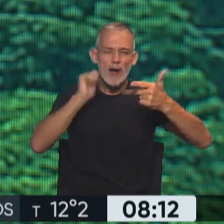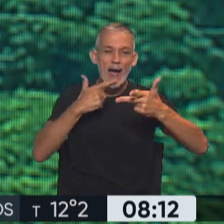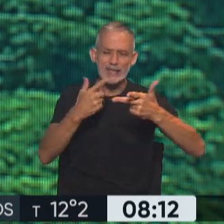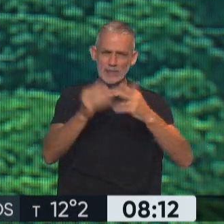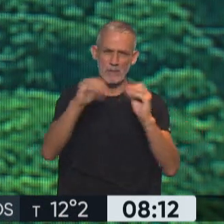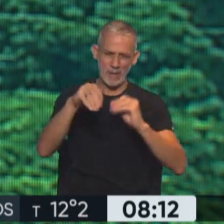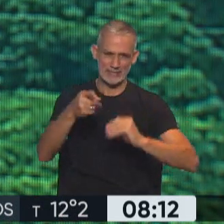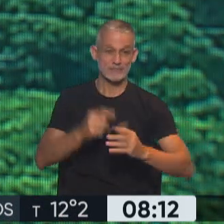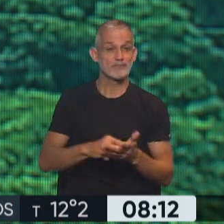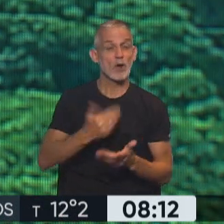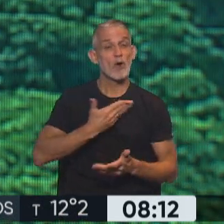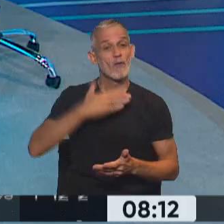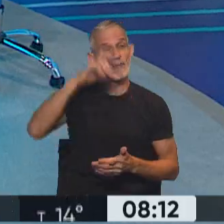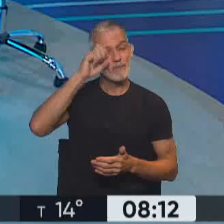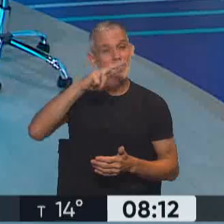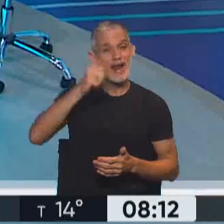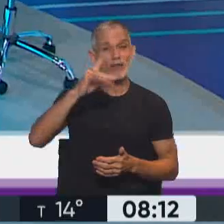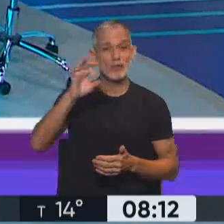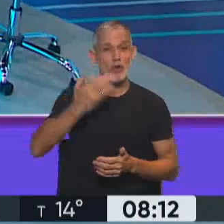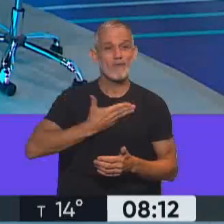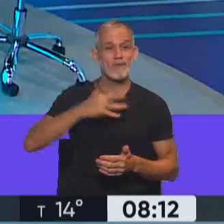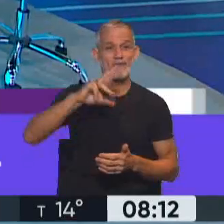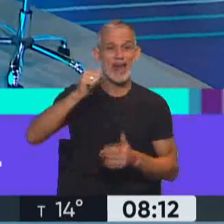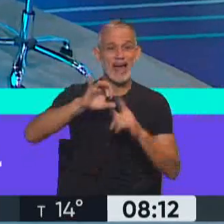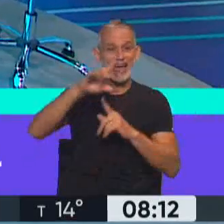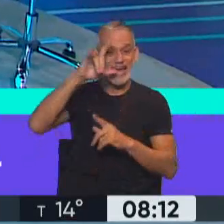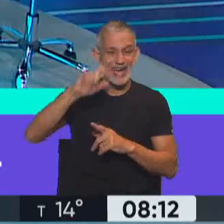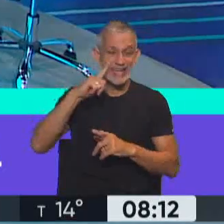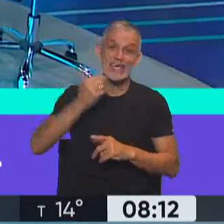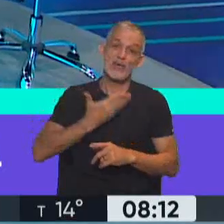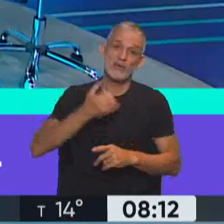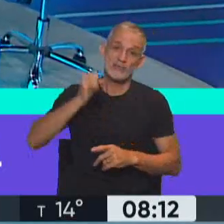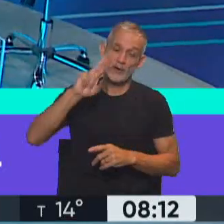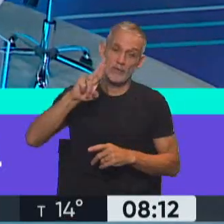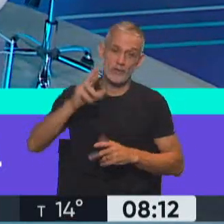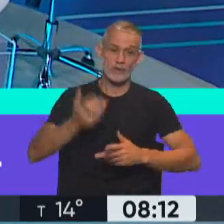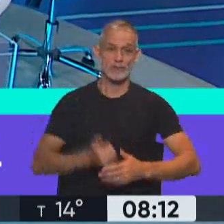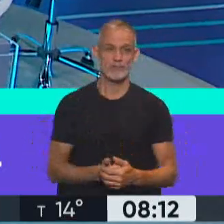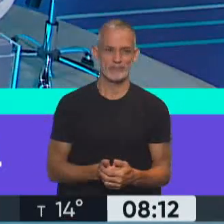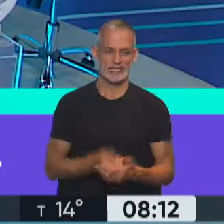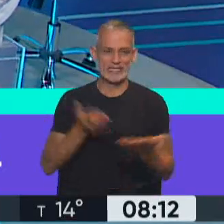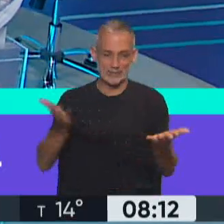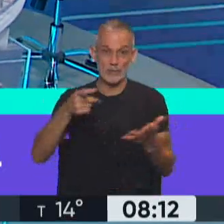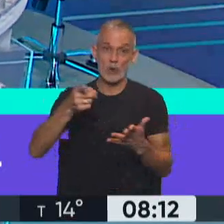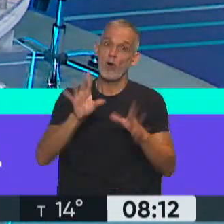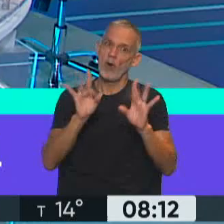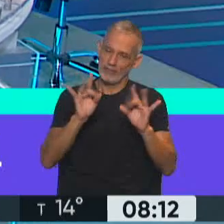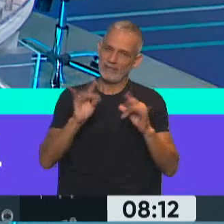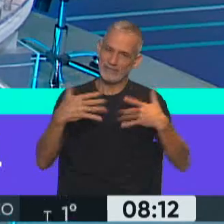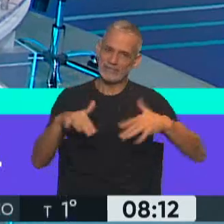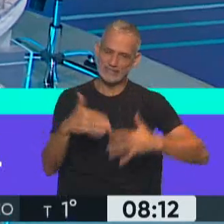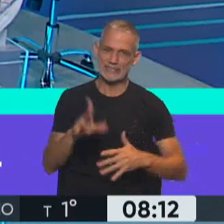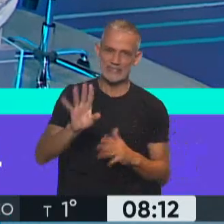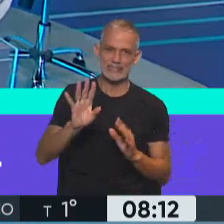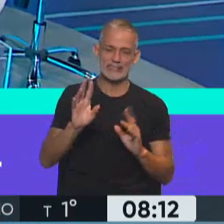que vamos a analizar. Con Fernando Fraquelli, buen día. Hola, Vero. Bien. Y con Flor Barragán, ¿cómo estás? Muy buenos días. Bueno, viene complejo el escenario,